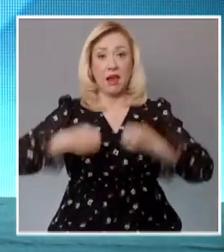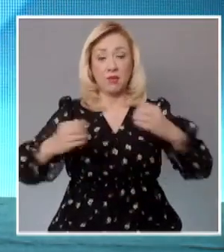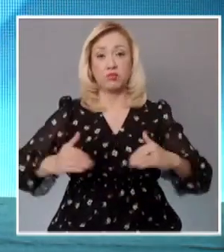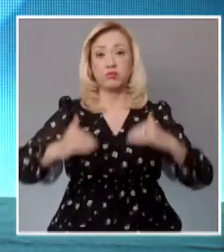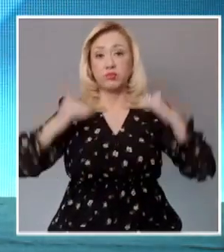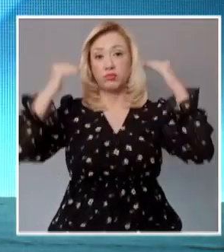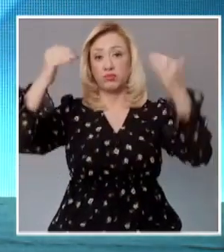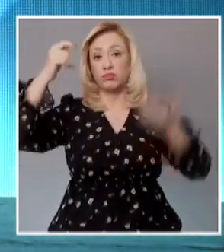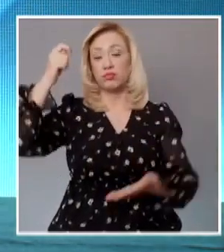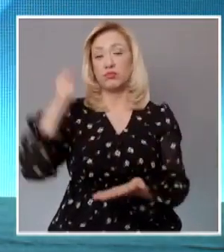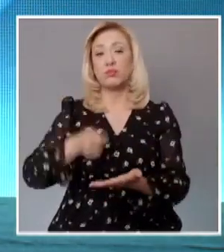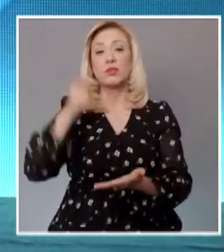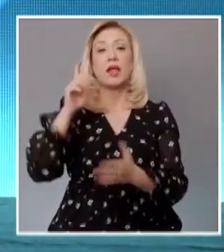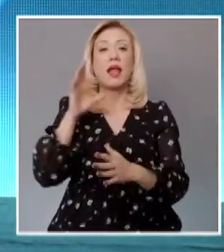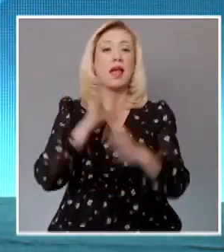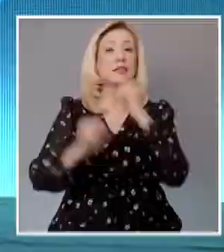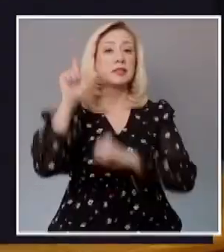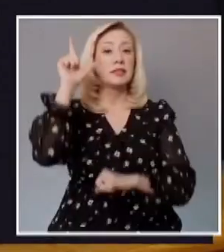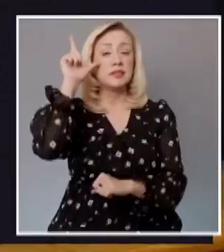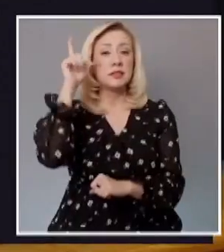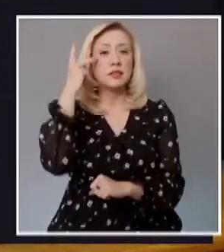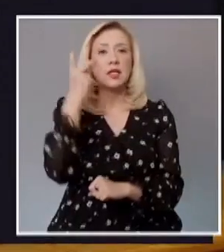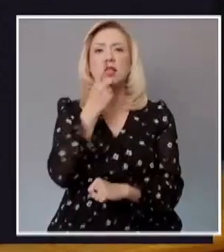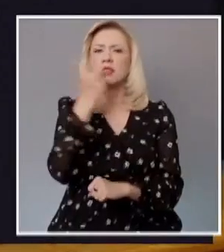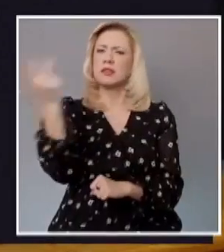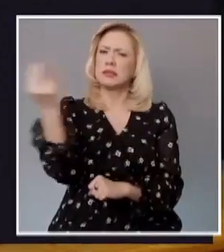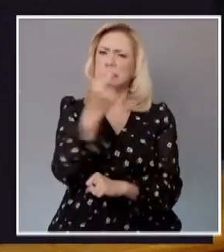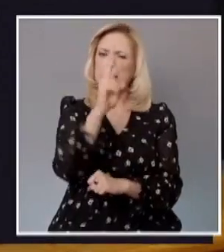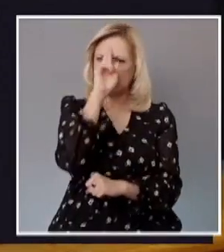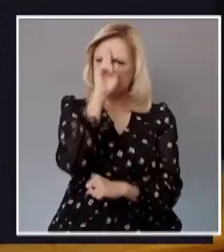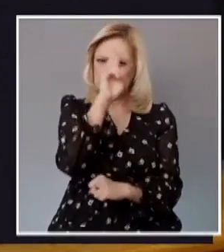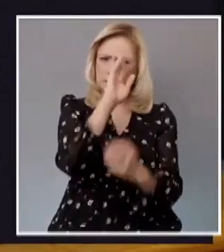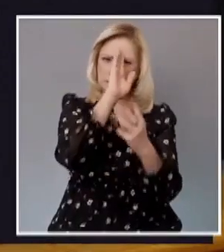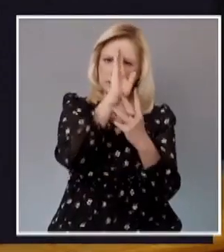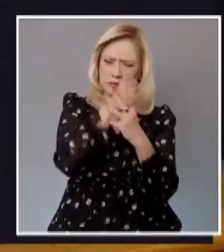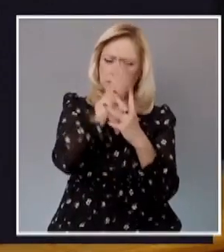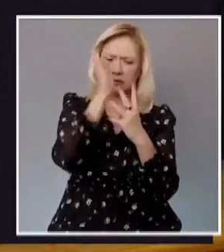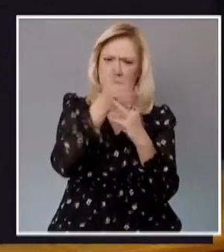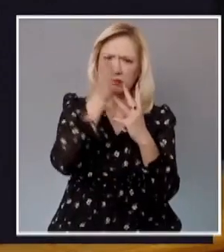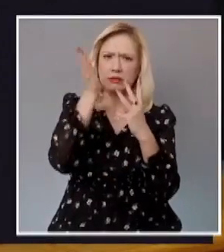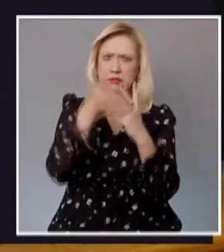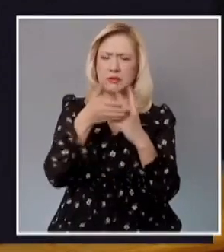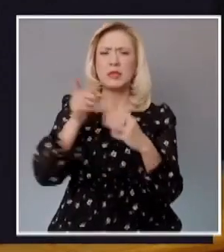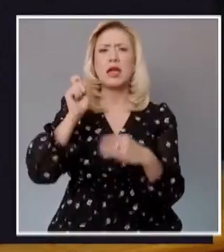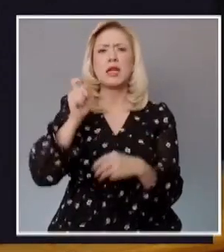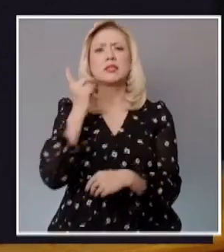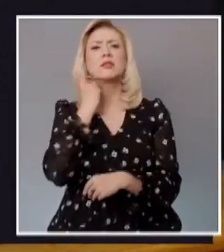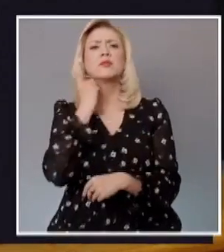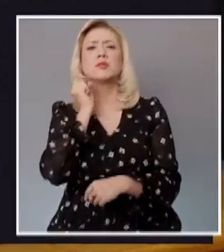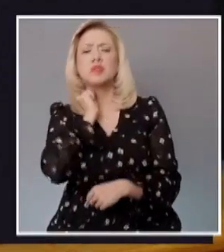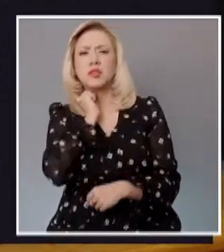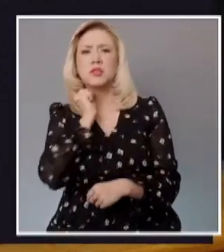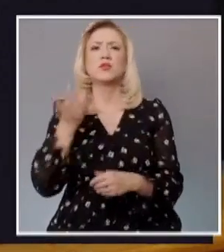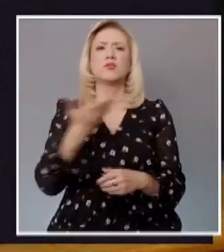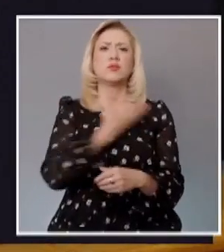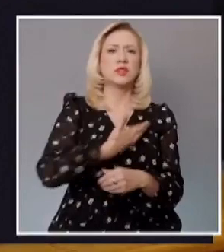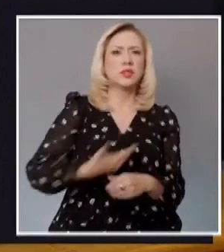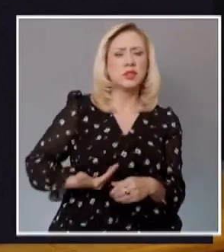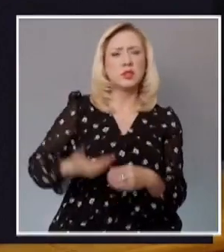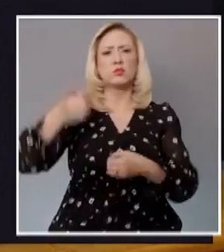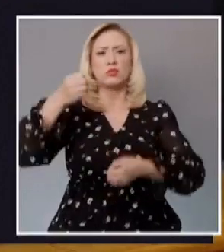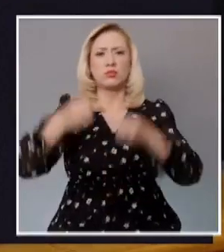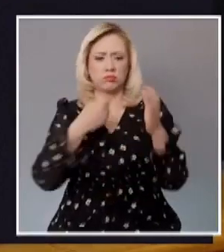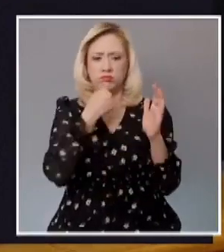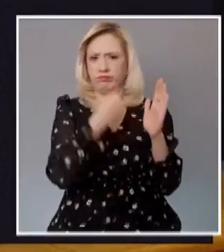llamó a defender el principio de división de poderes que protege la Constitución. Al participar en el encuentro jurídico